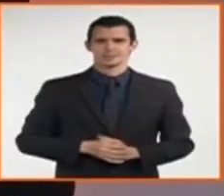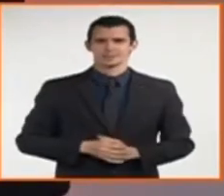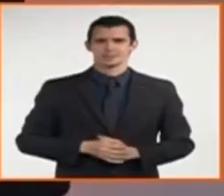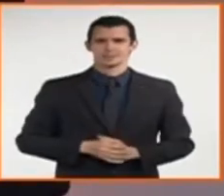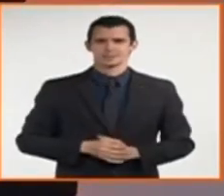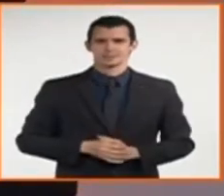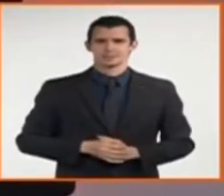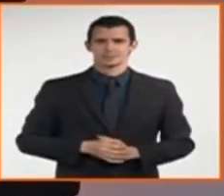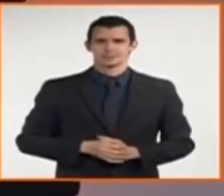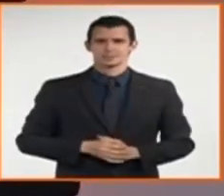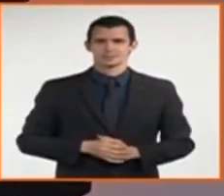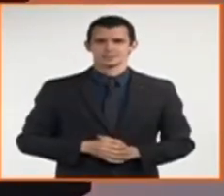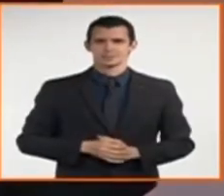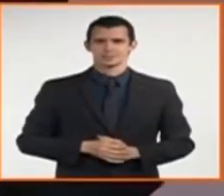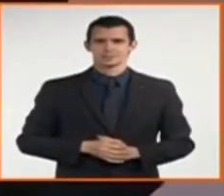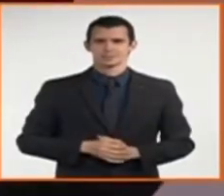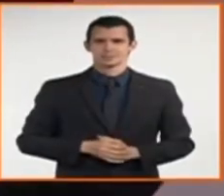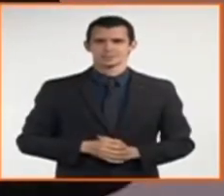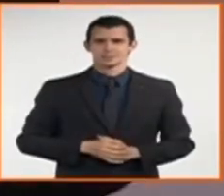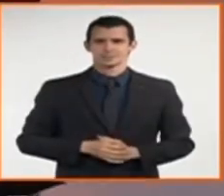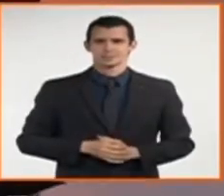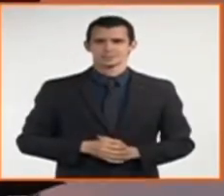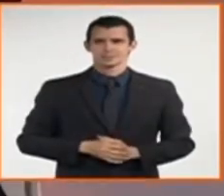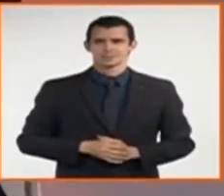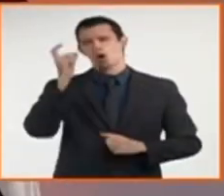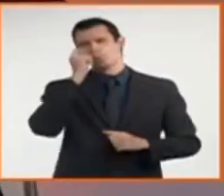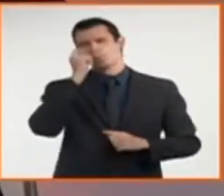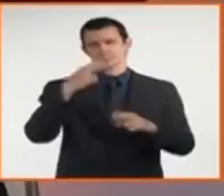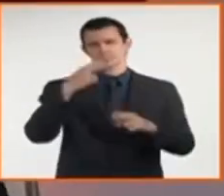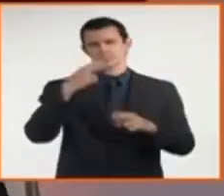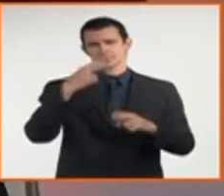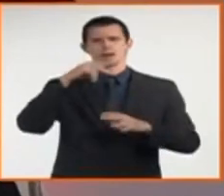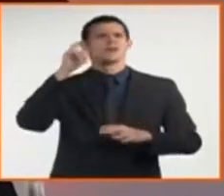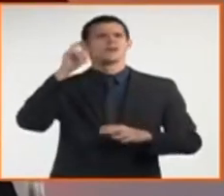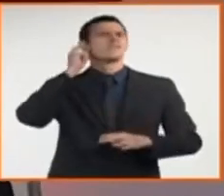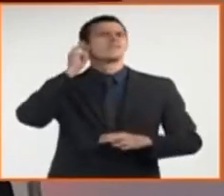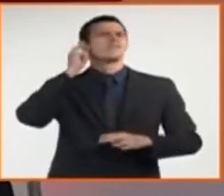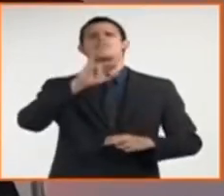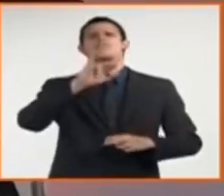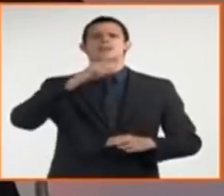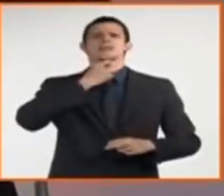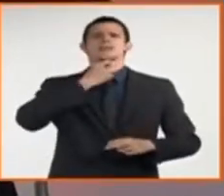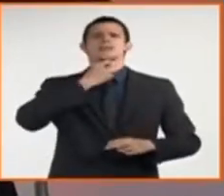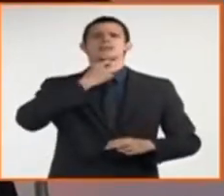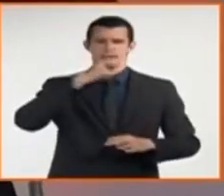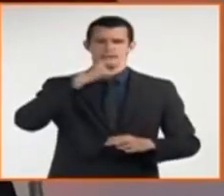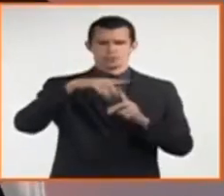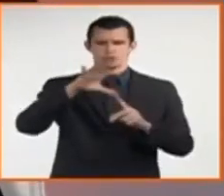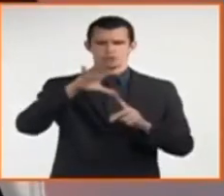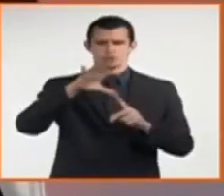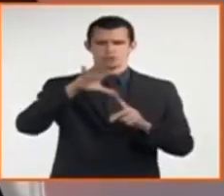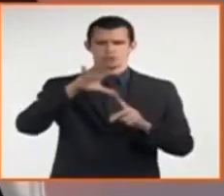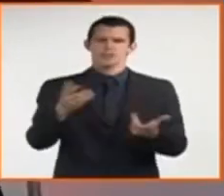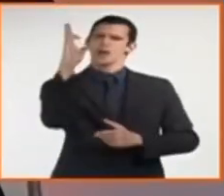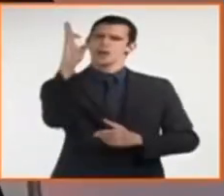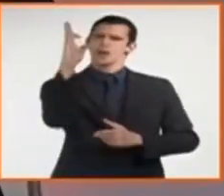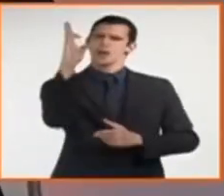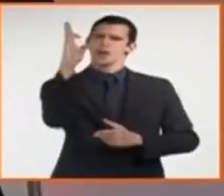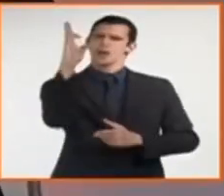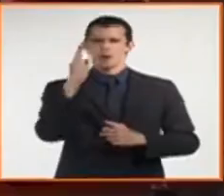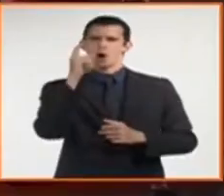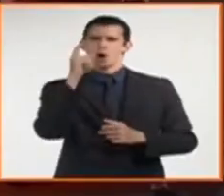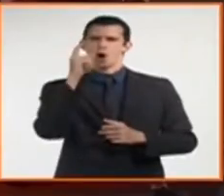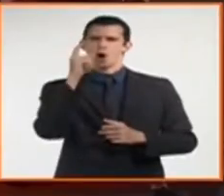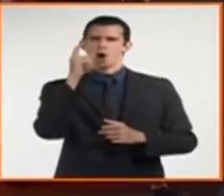profeta le habla a la informada parte informativa cognitiva a las opiniones de la gente pero